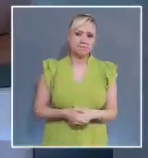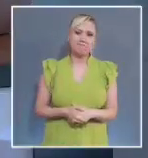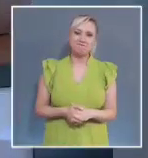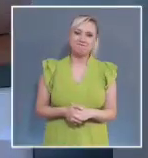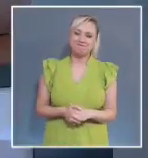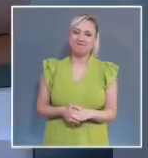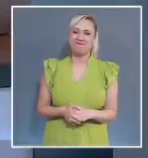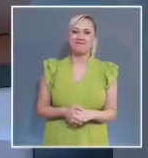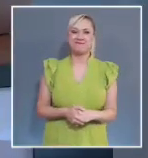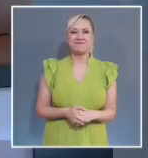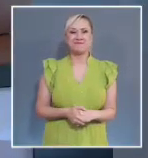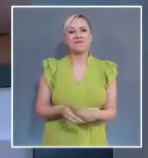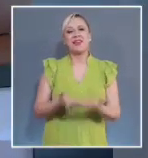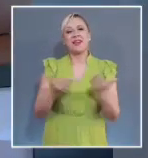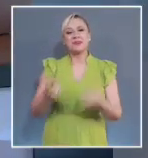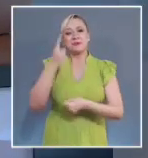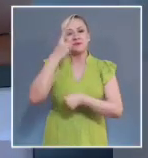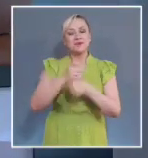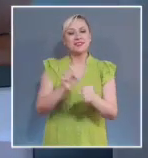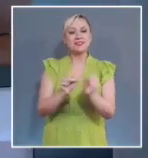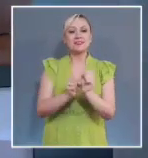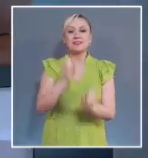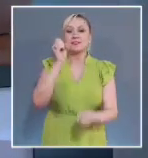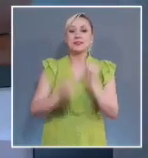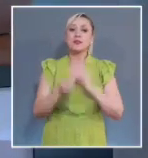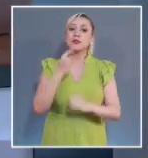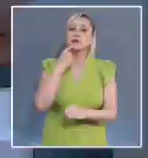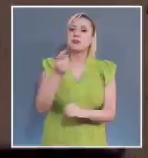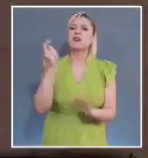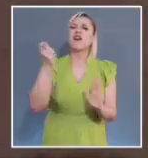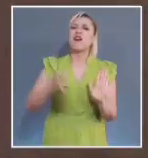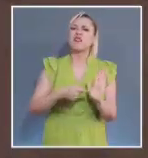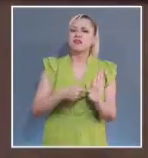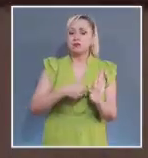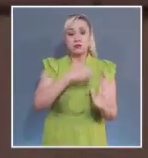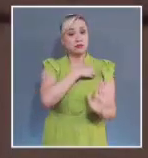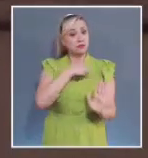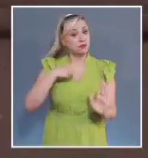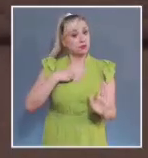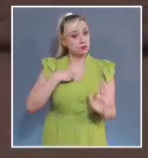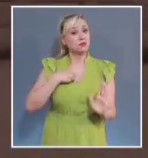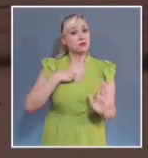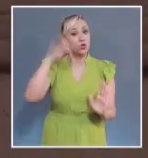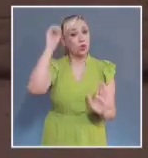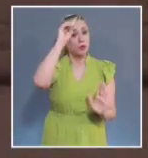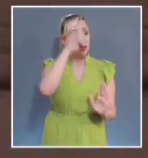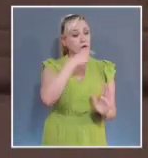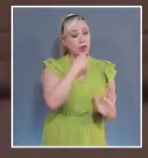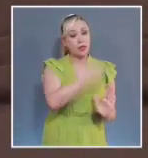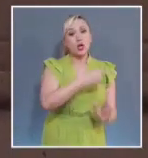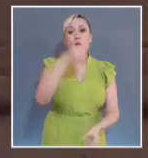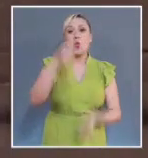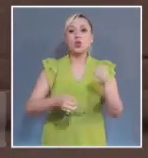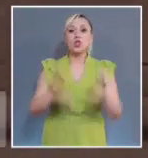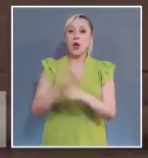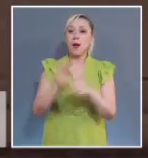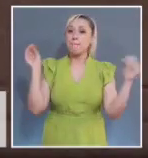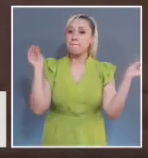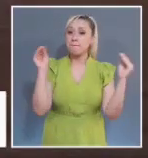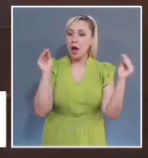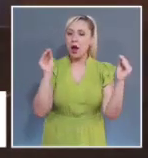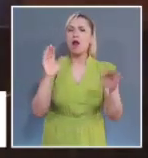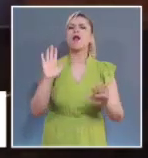La primera sala de la Corte estableció como criterio obligatorio que procede el juicio de amparo indirecto contra la admisión